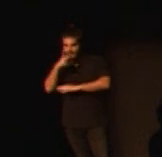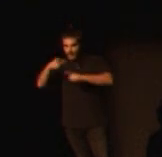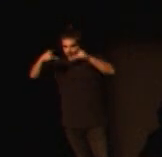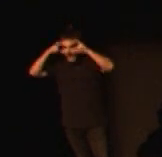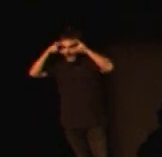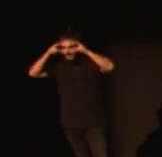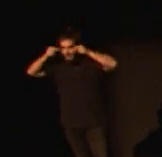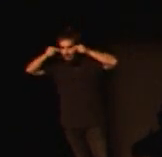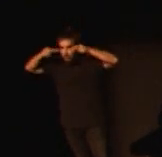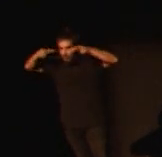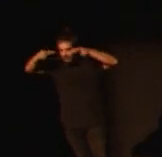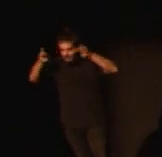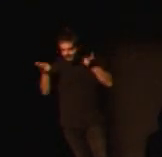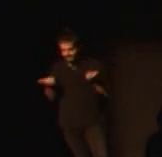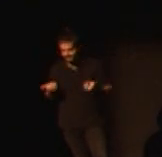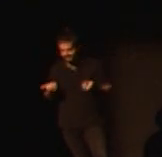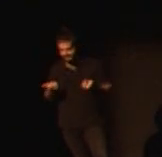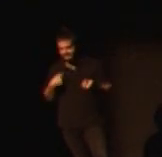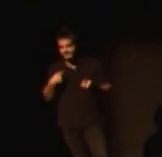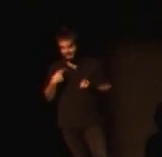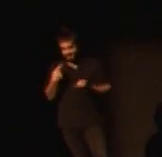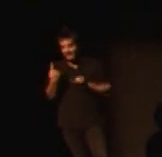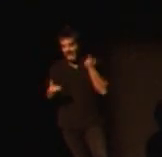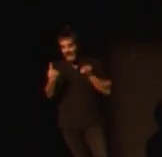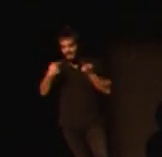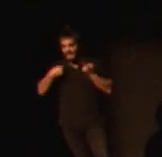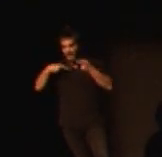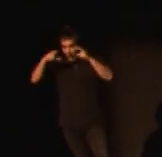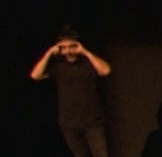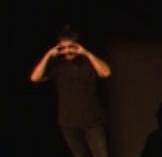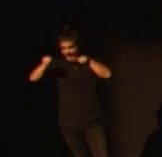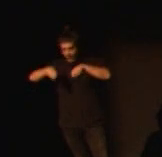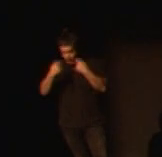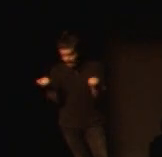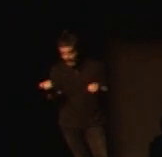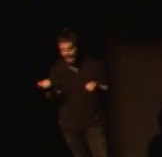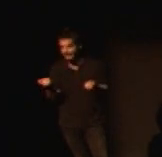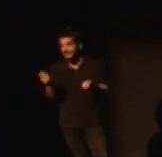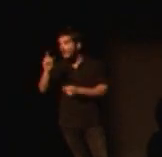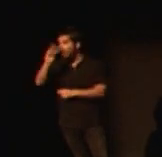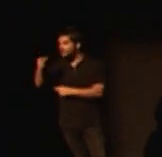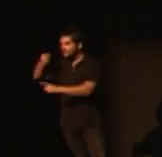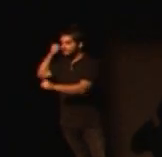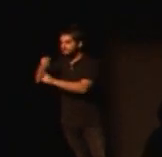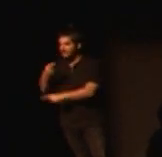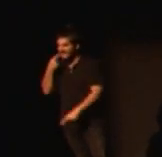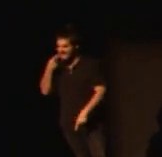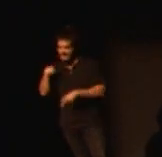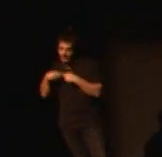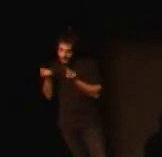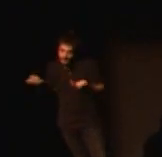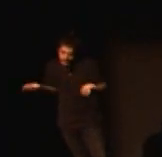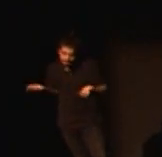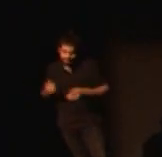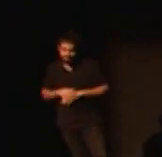pues alguna vez acabé con las gafas rotas y algunos otros con los dientes rotos. No es ningún ejemplo, repito, pero es que yo fue así.